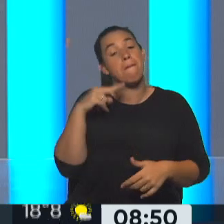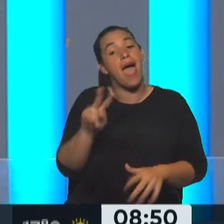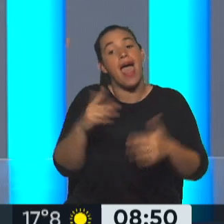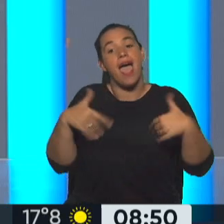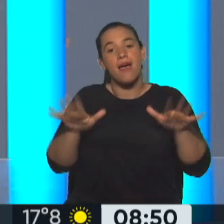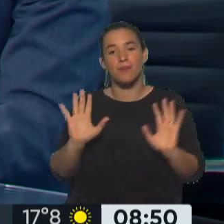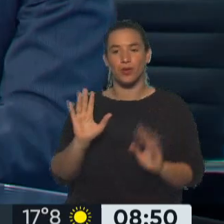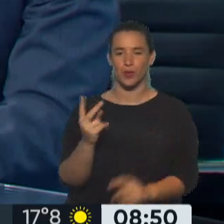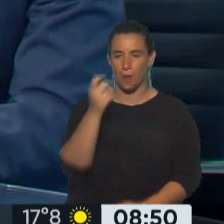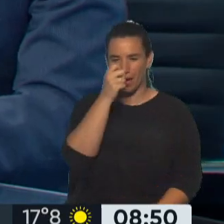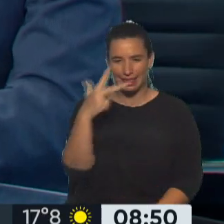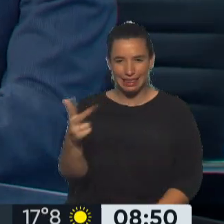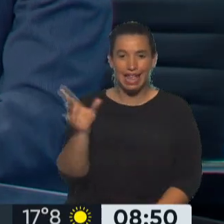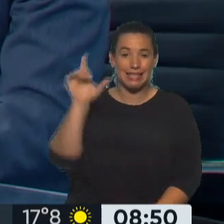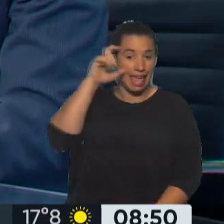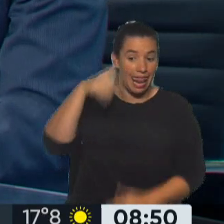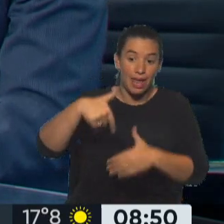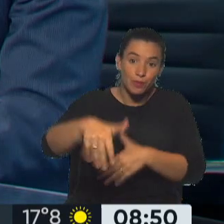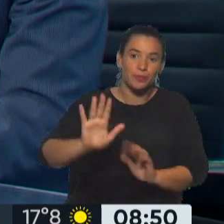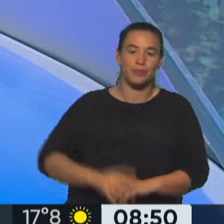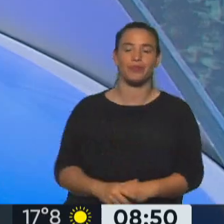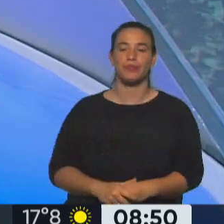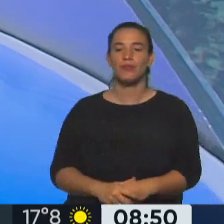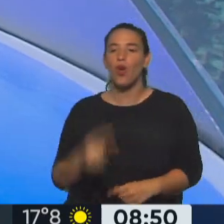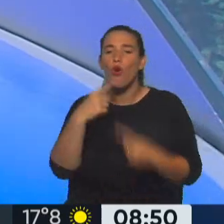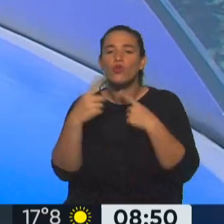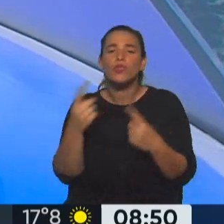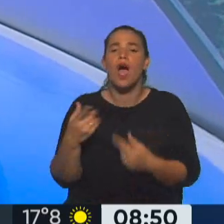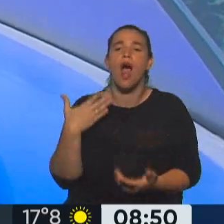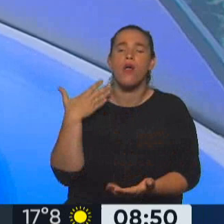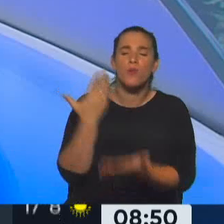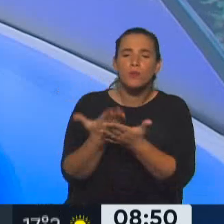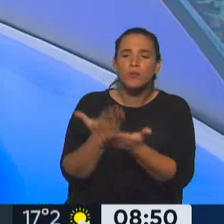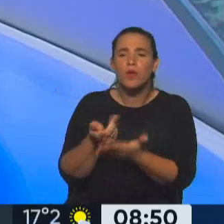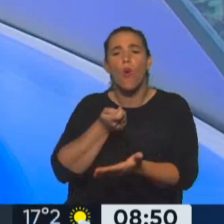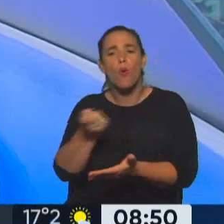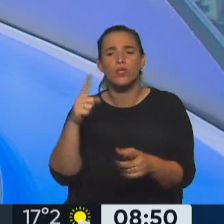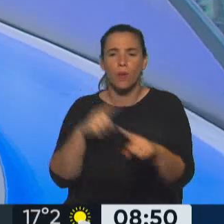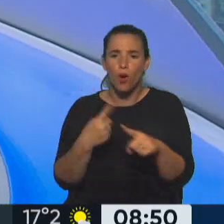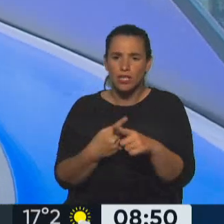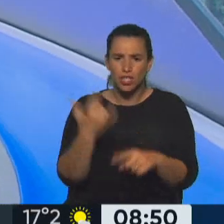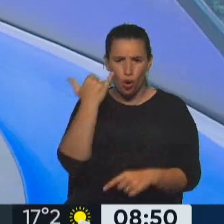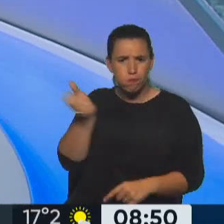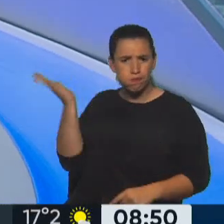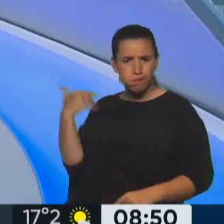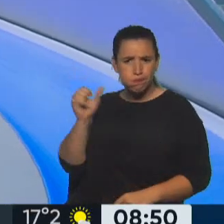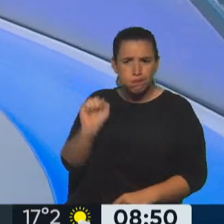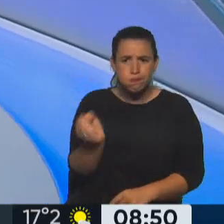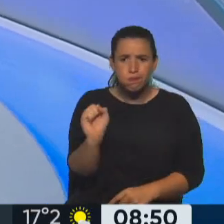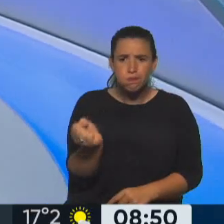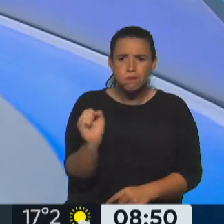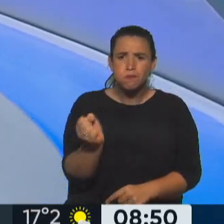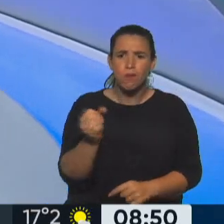del 23 de enero. Claro, consultarte respecto a los pedidos de juicio político. ¿Existen otros proyectos ya presentados en el Congreso pidiendo el juicio político de los integrantes